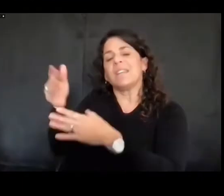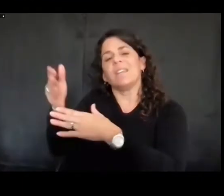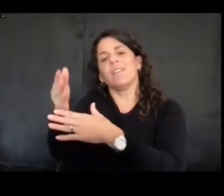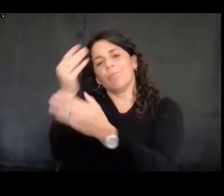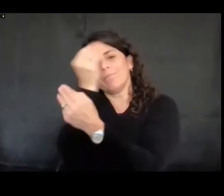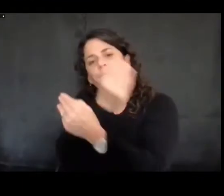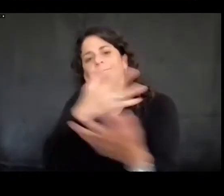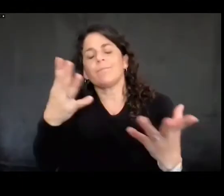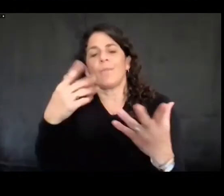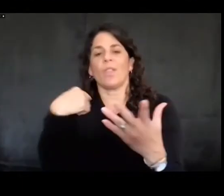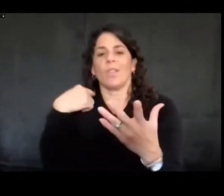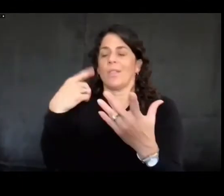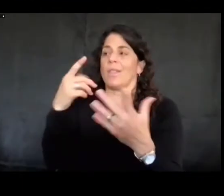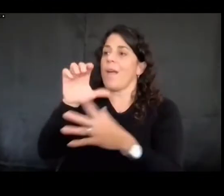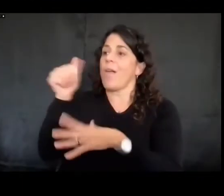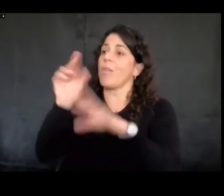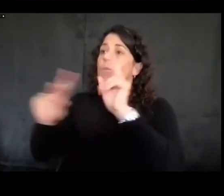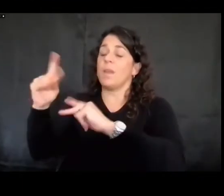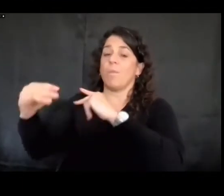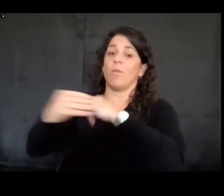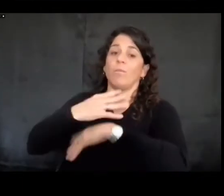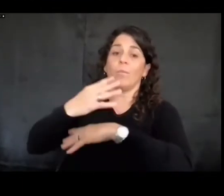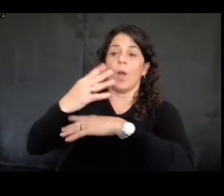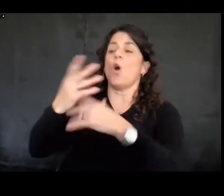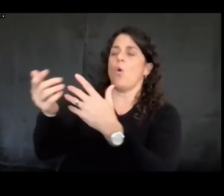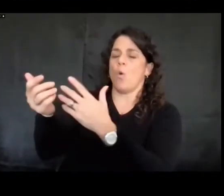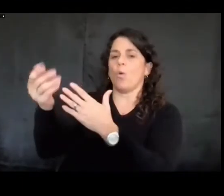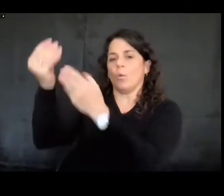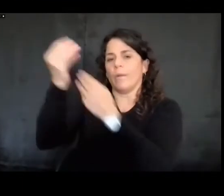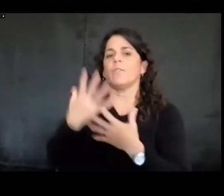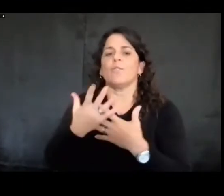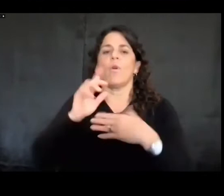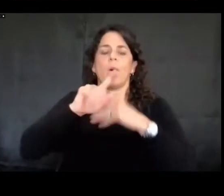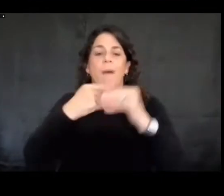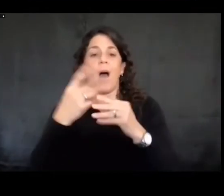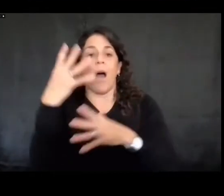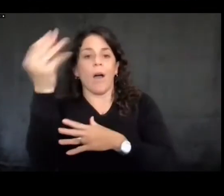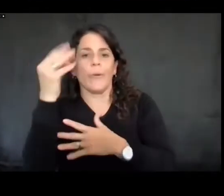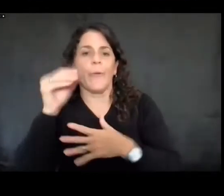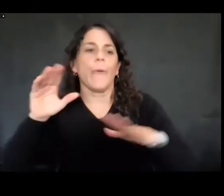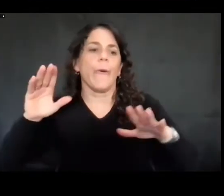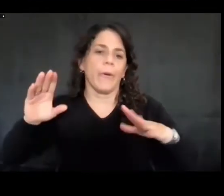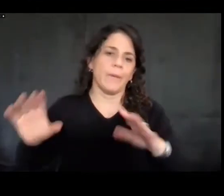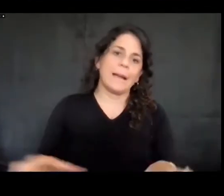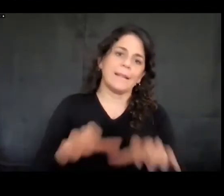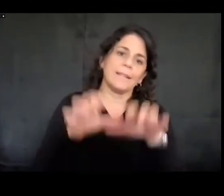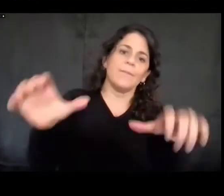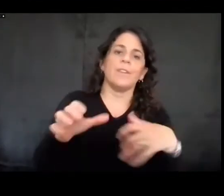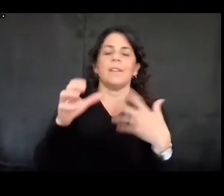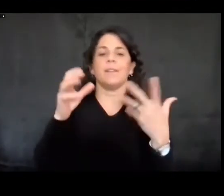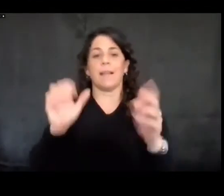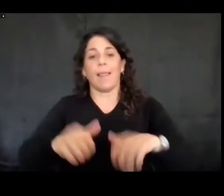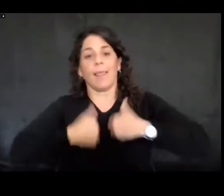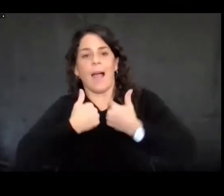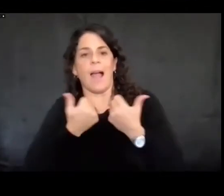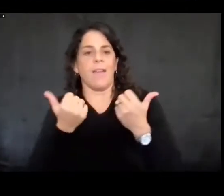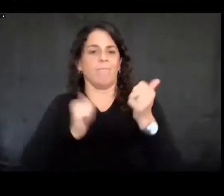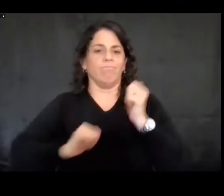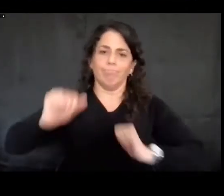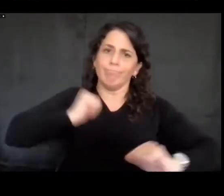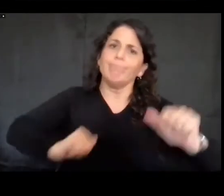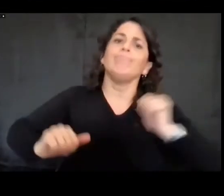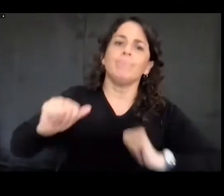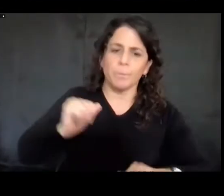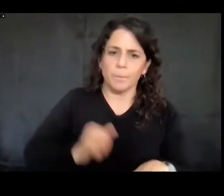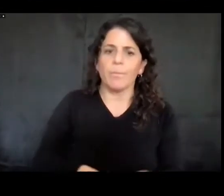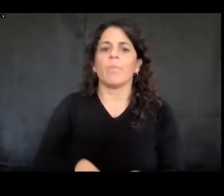por otras guías como desempeño de vida como actividades al aire libre y hemos